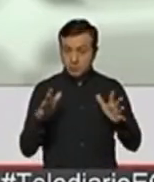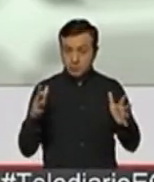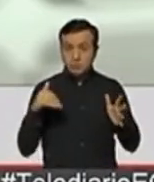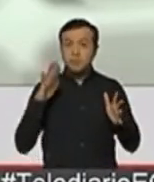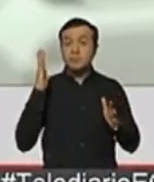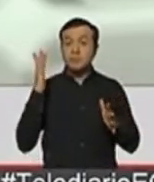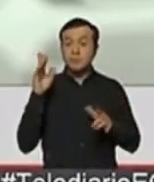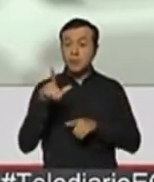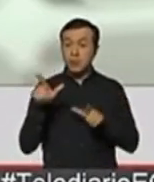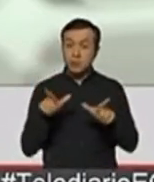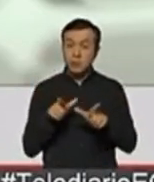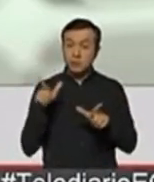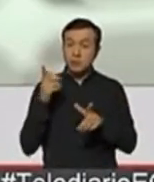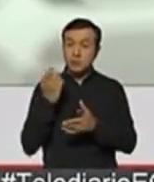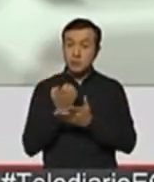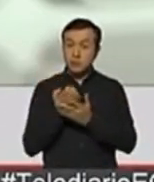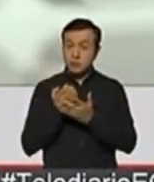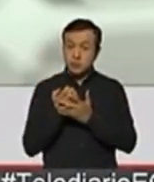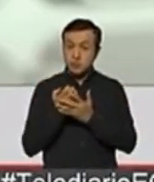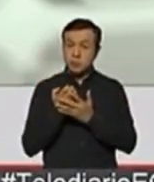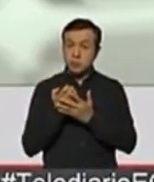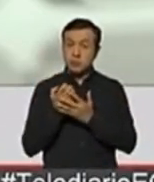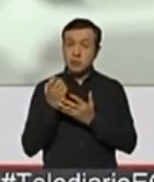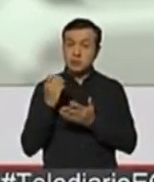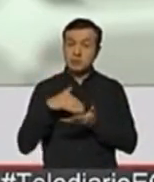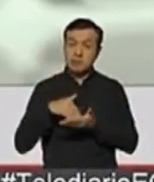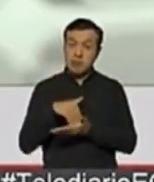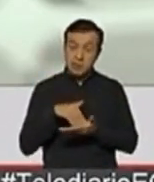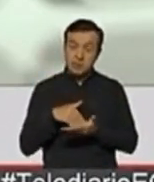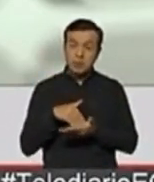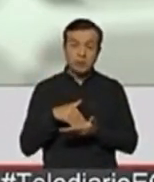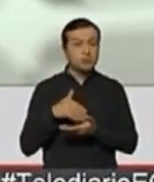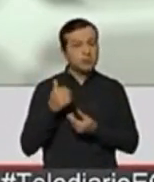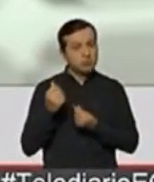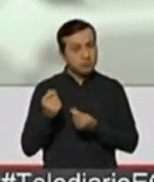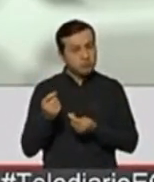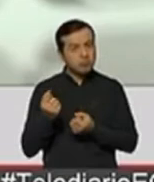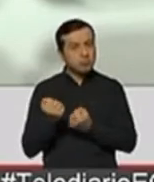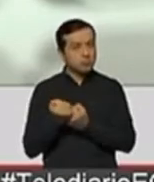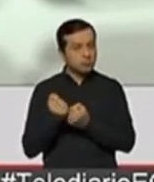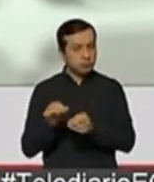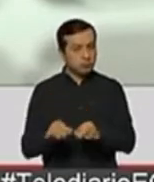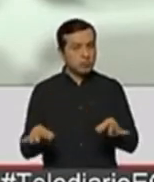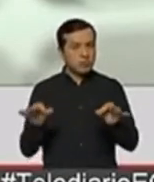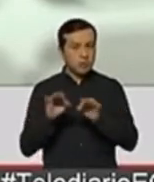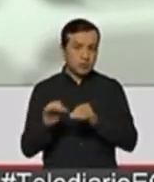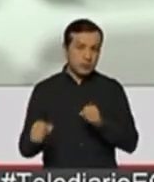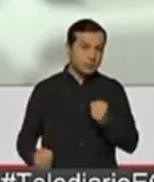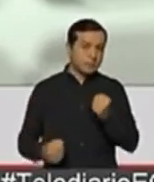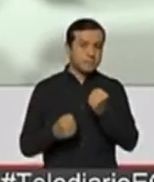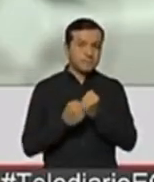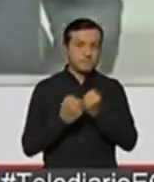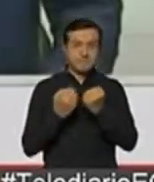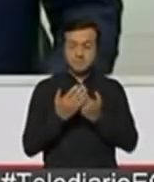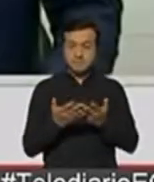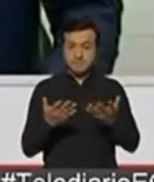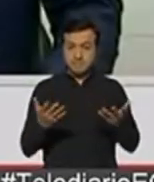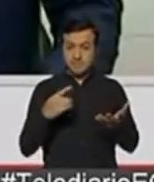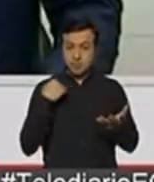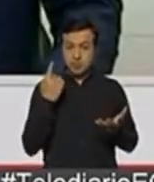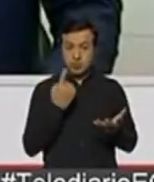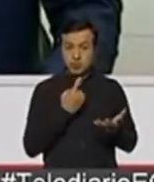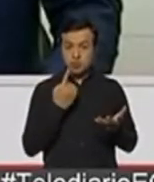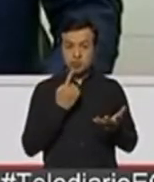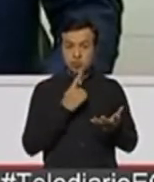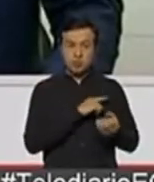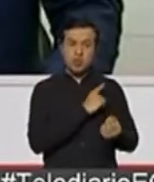en aquellas economías mucho más vulnerables puedan hacerse inversiones que nos permitan fortalecer